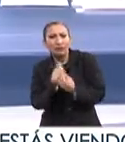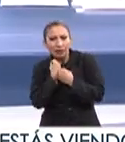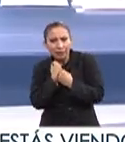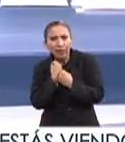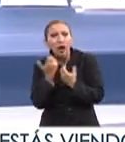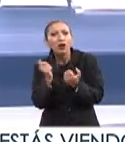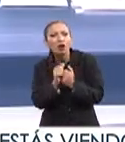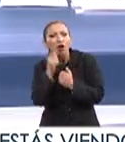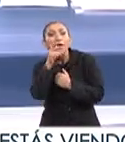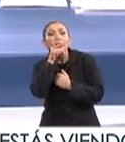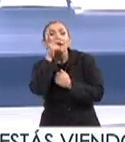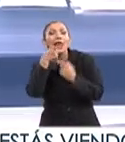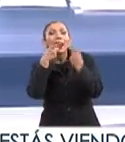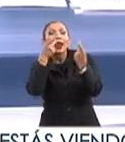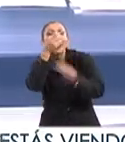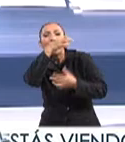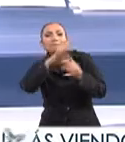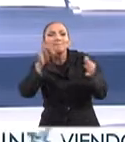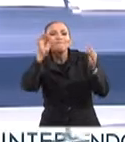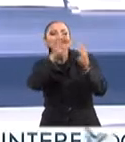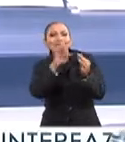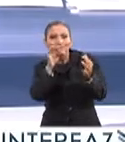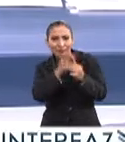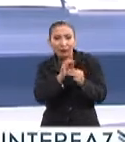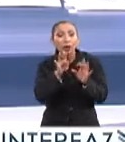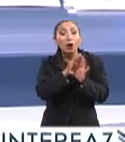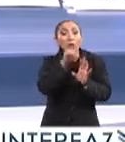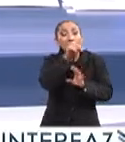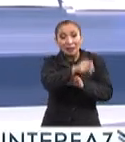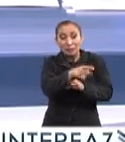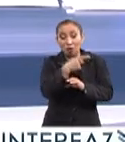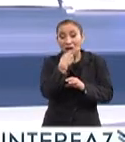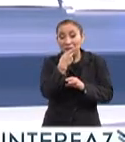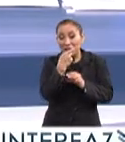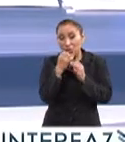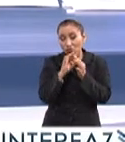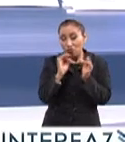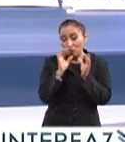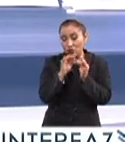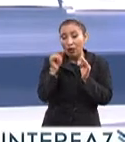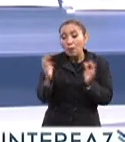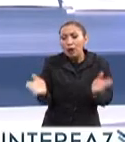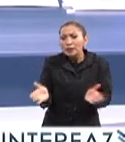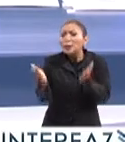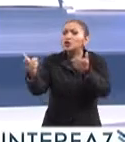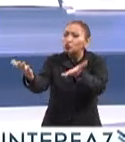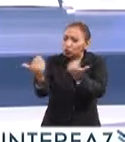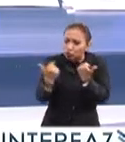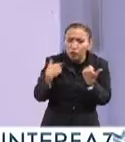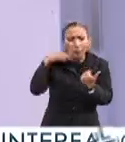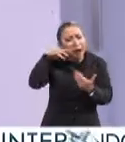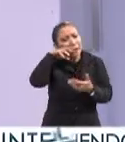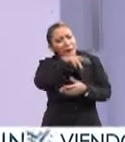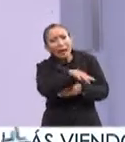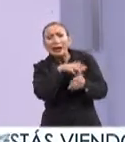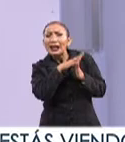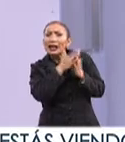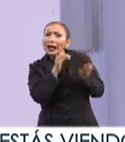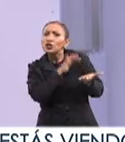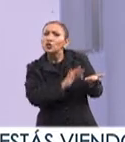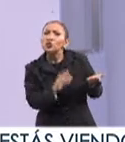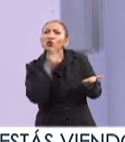vida a través de la palabra oral, y cómo a través de la palabra oral también estimularles a acercarse a las